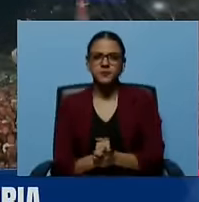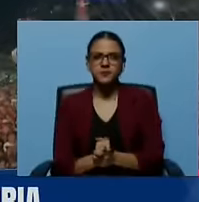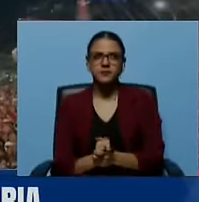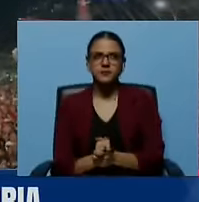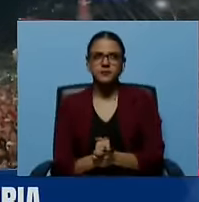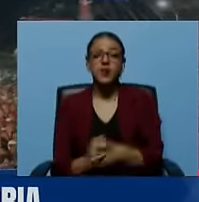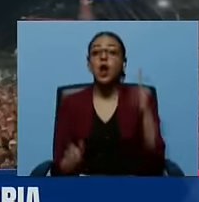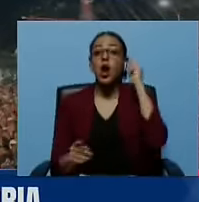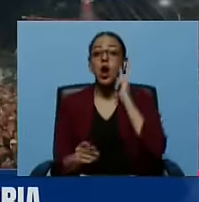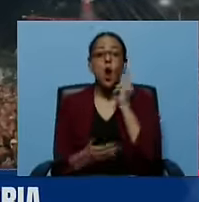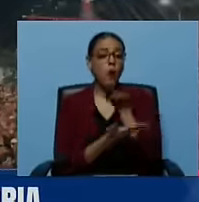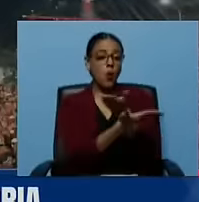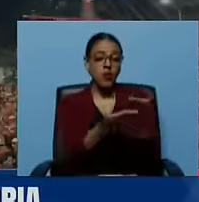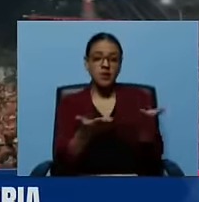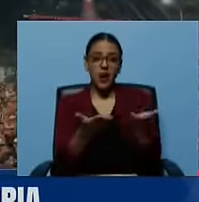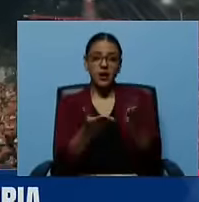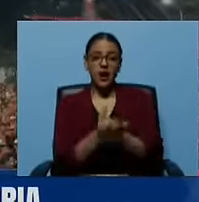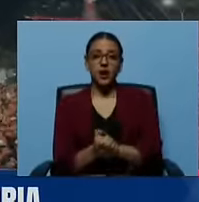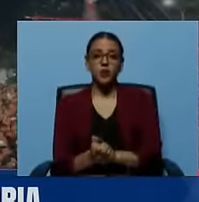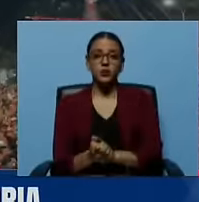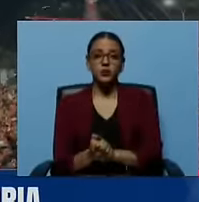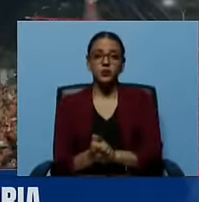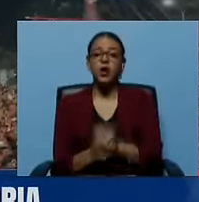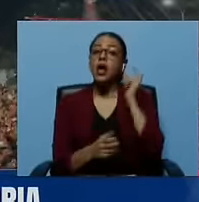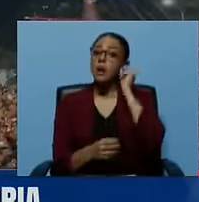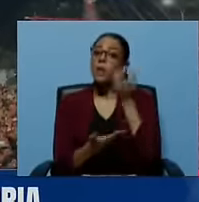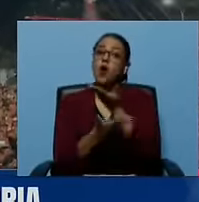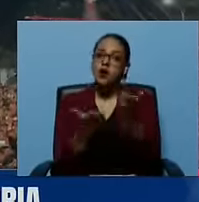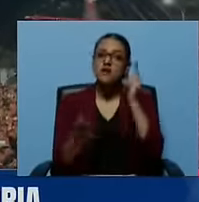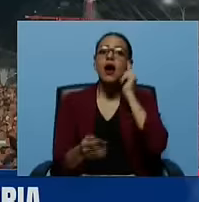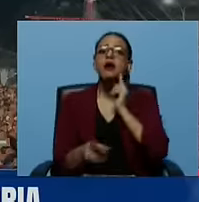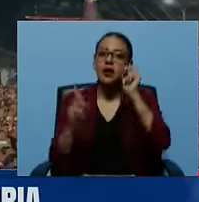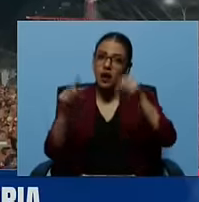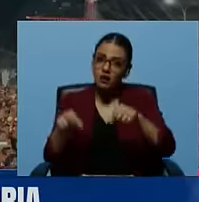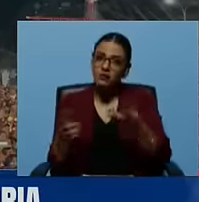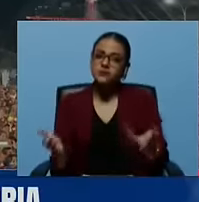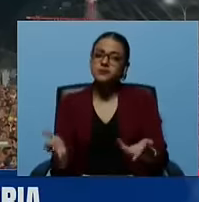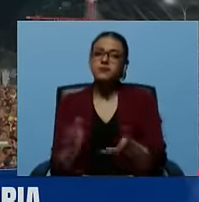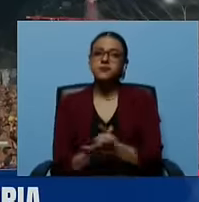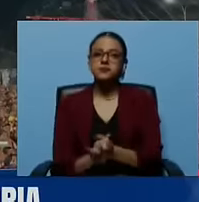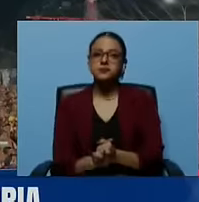Los bolivarianos, las bolivarianas,